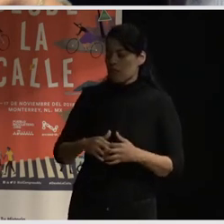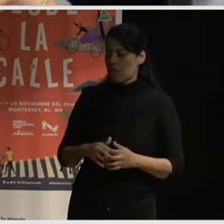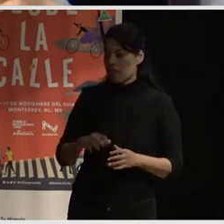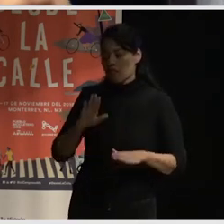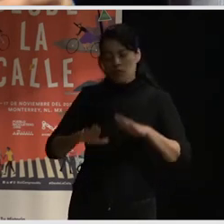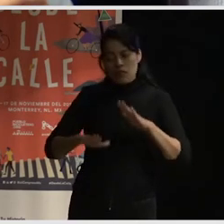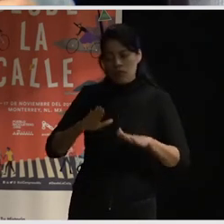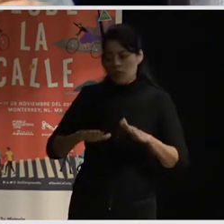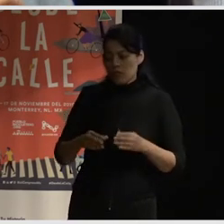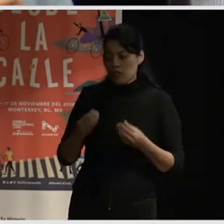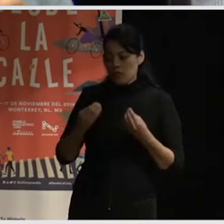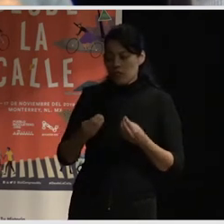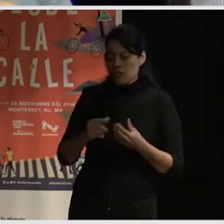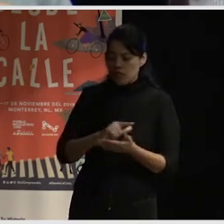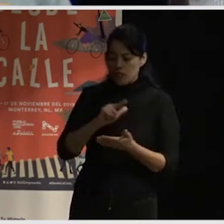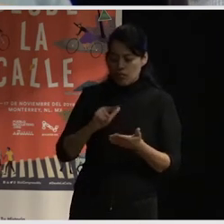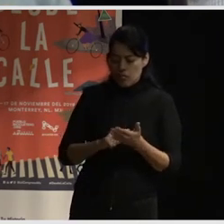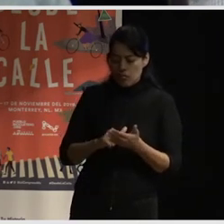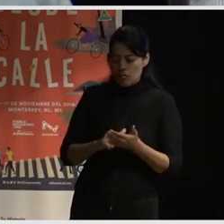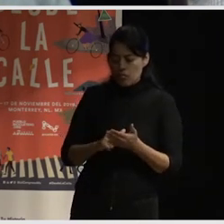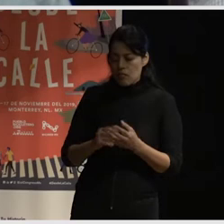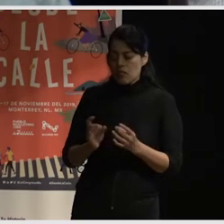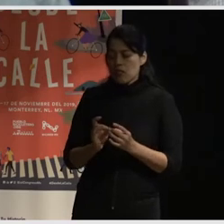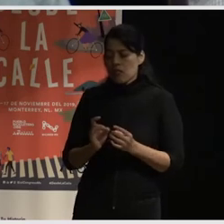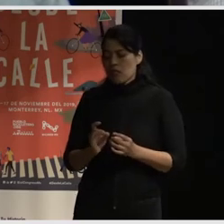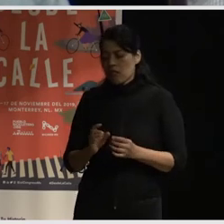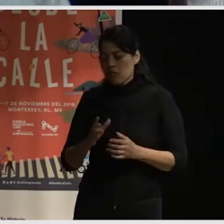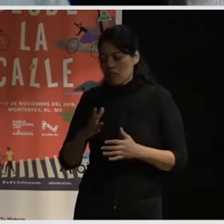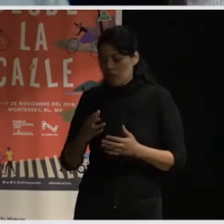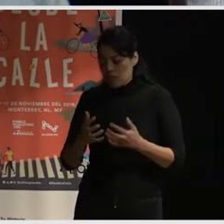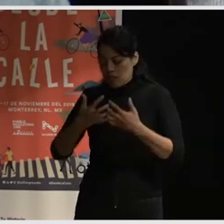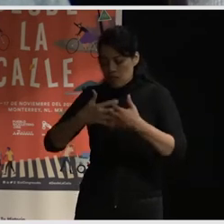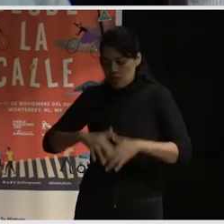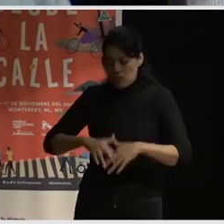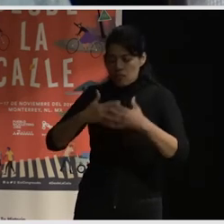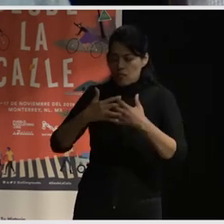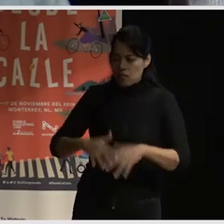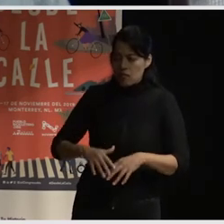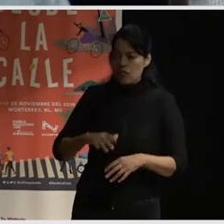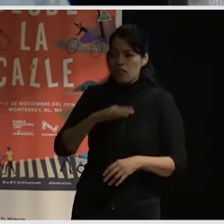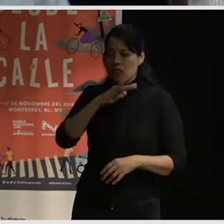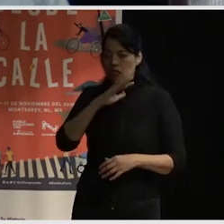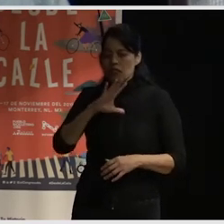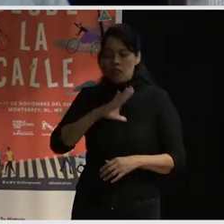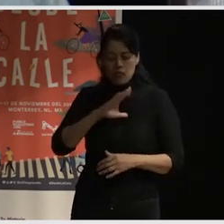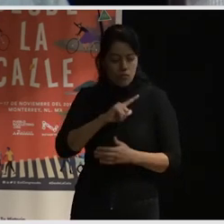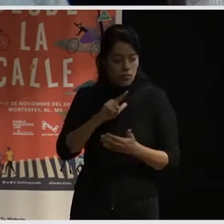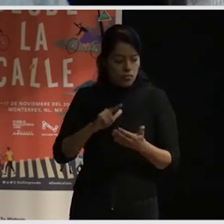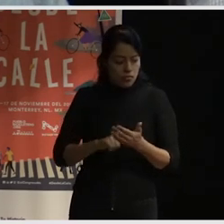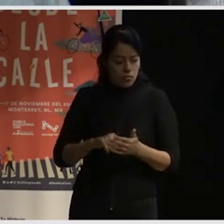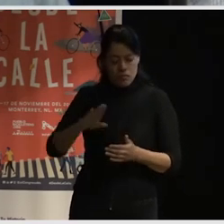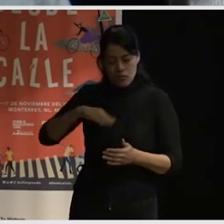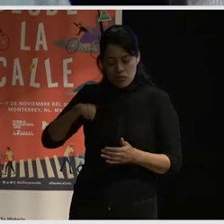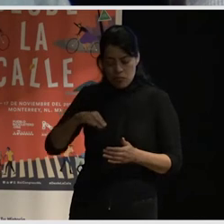depende depende mucho también del lugar que fuentes contaminantes hayan en ese en esa región entonces pues búscate